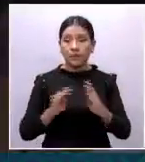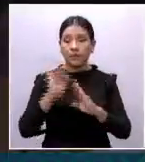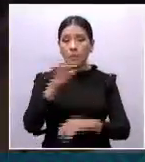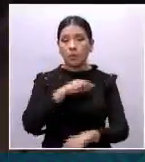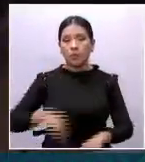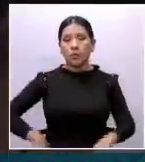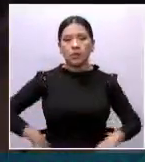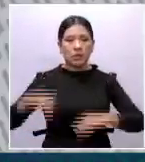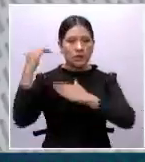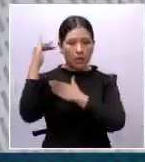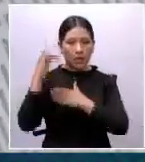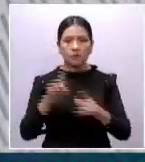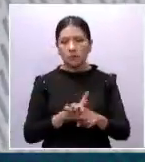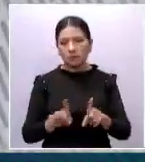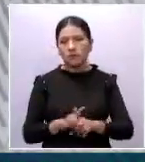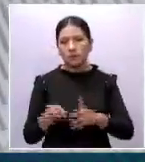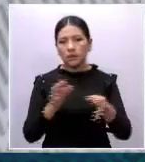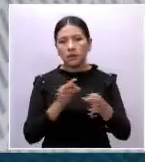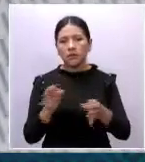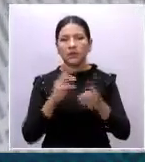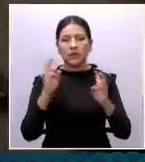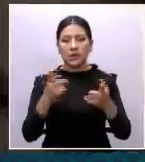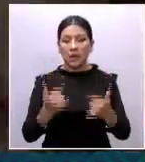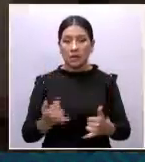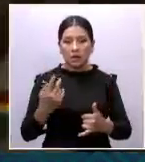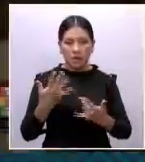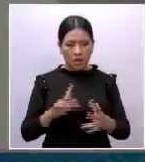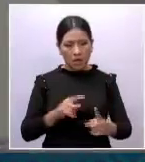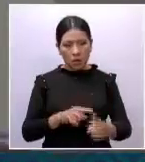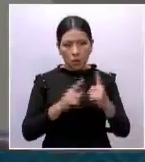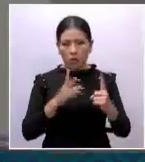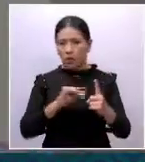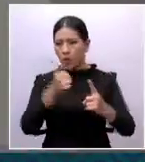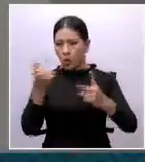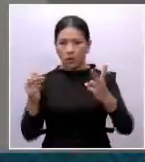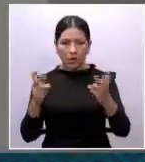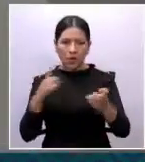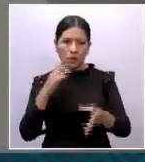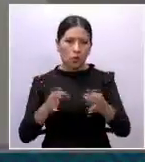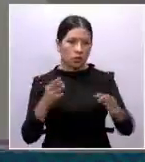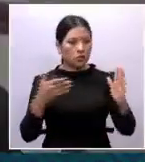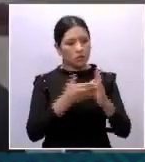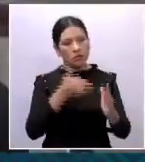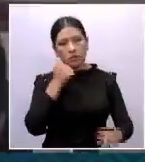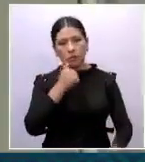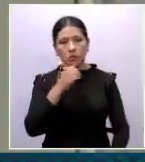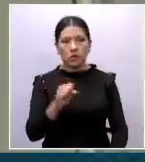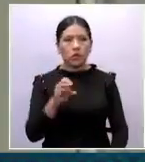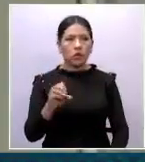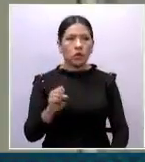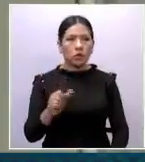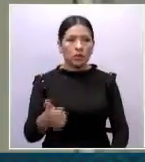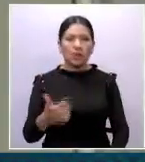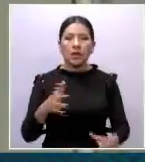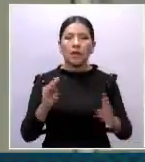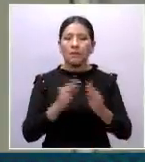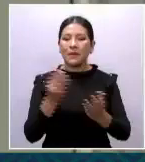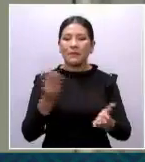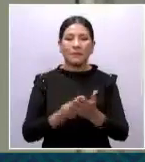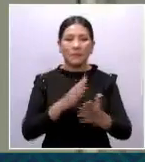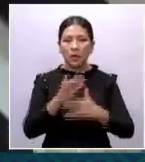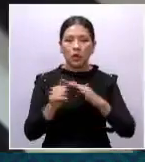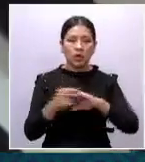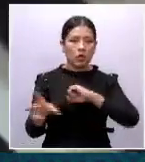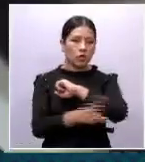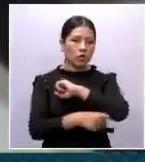Santa Cruz indicó que lo que se busca con este y otros procesos en contra de Angélica Sosa es que los recursos que fueron